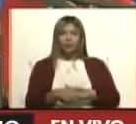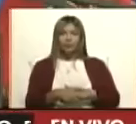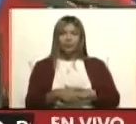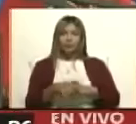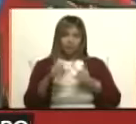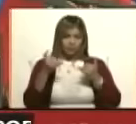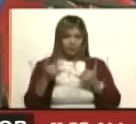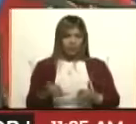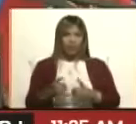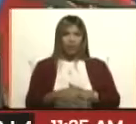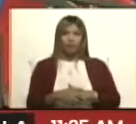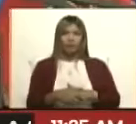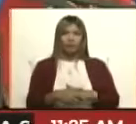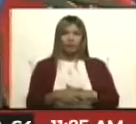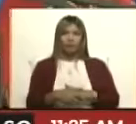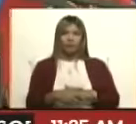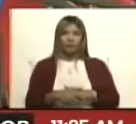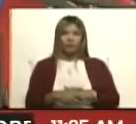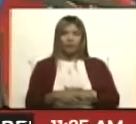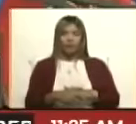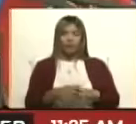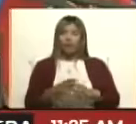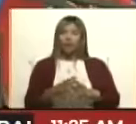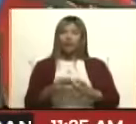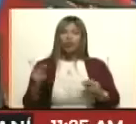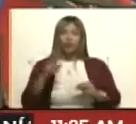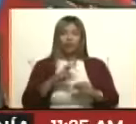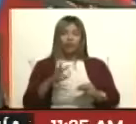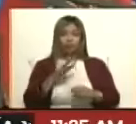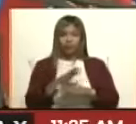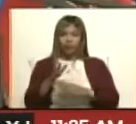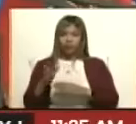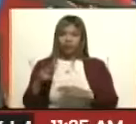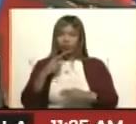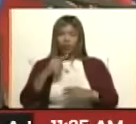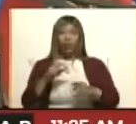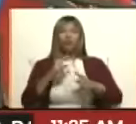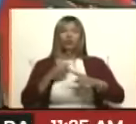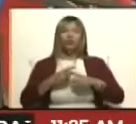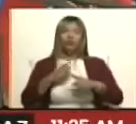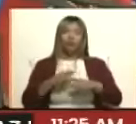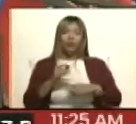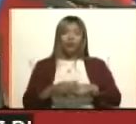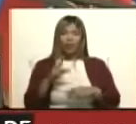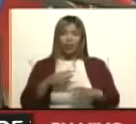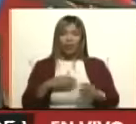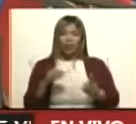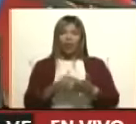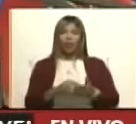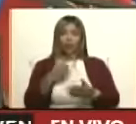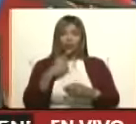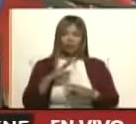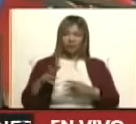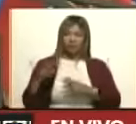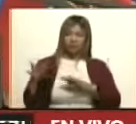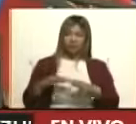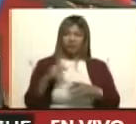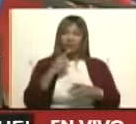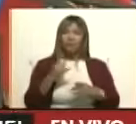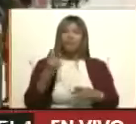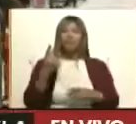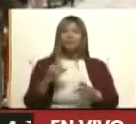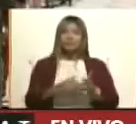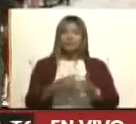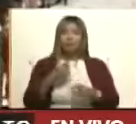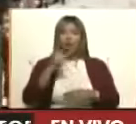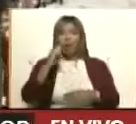desde ya en toda Venezuela, sumado por supuesto a este grupo de miles de hombres y mujeres de